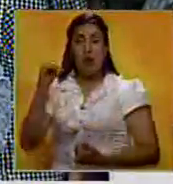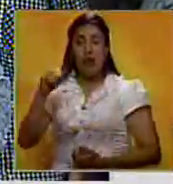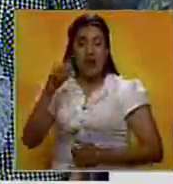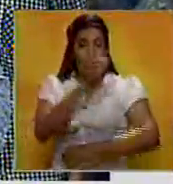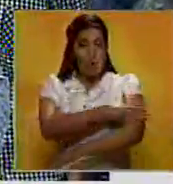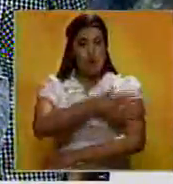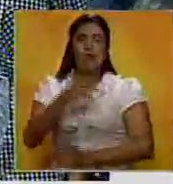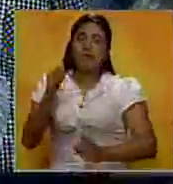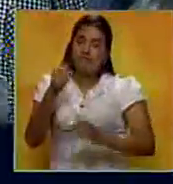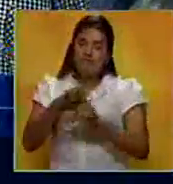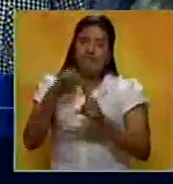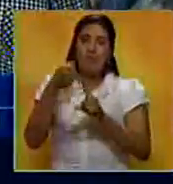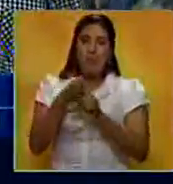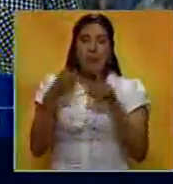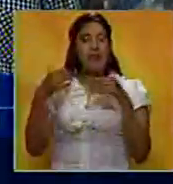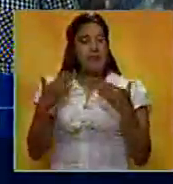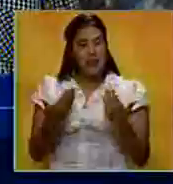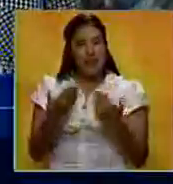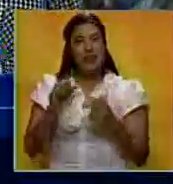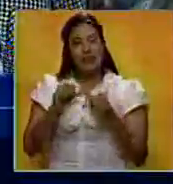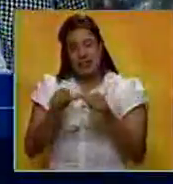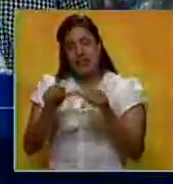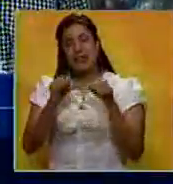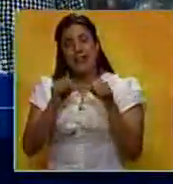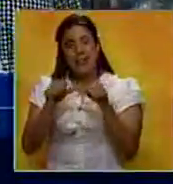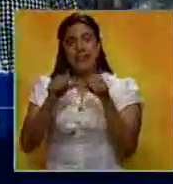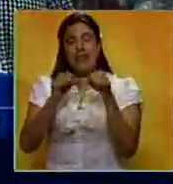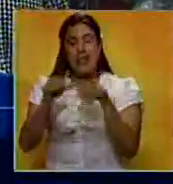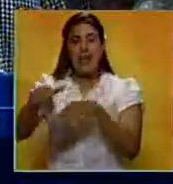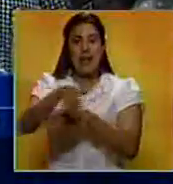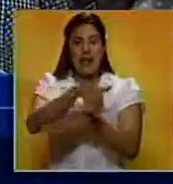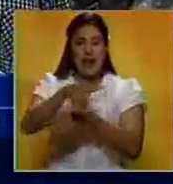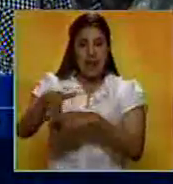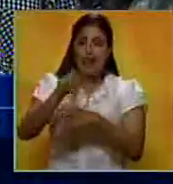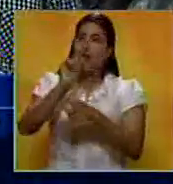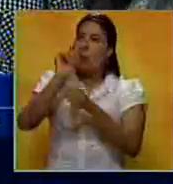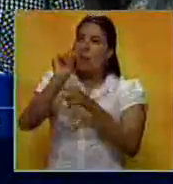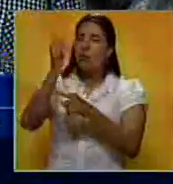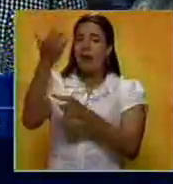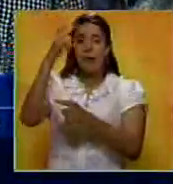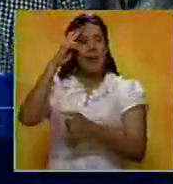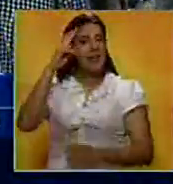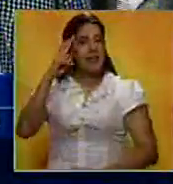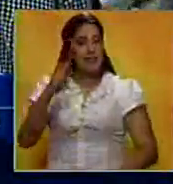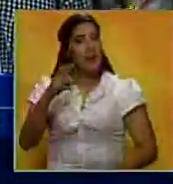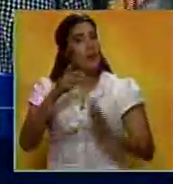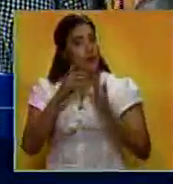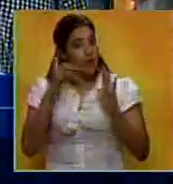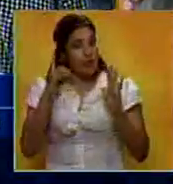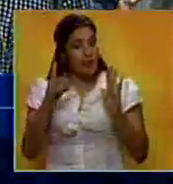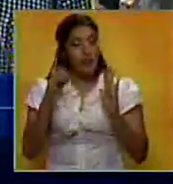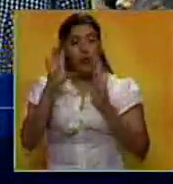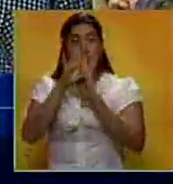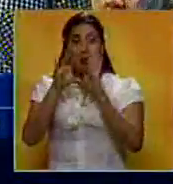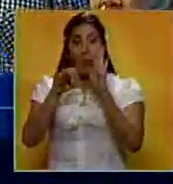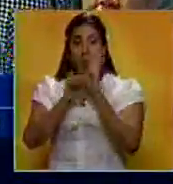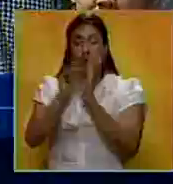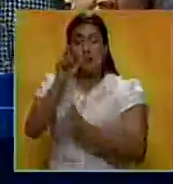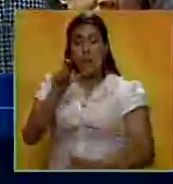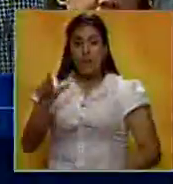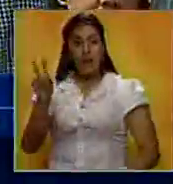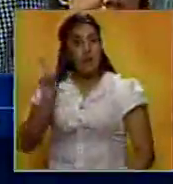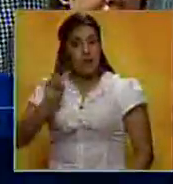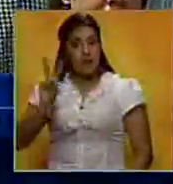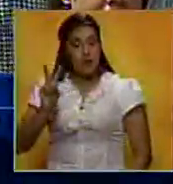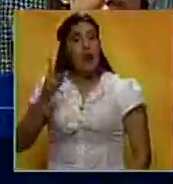estado insistiendo que va a continuar en la calle exigiendo el respeto a los derechos constitucionales de los